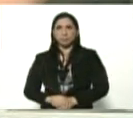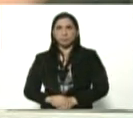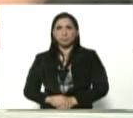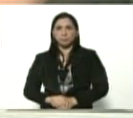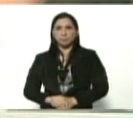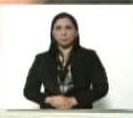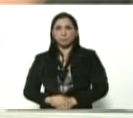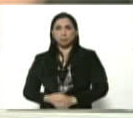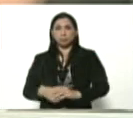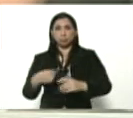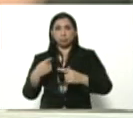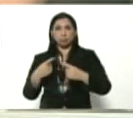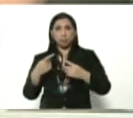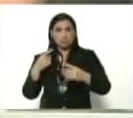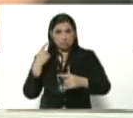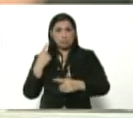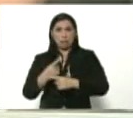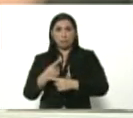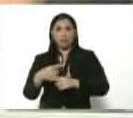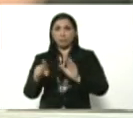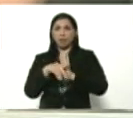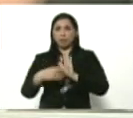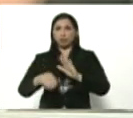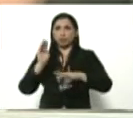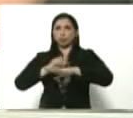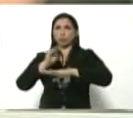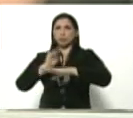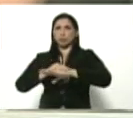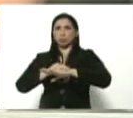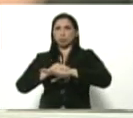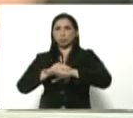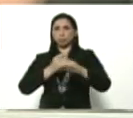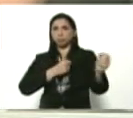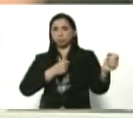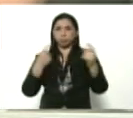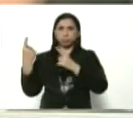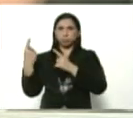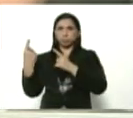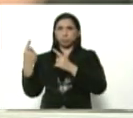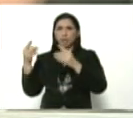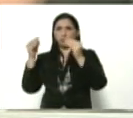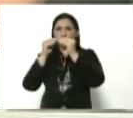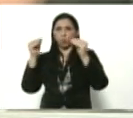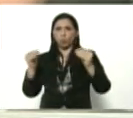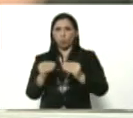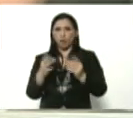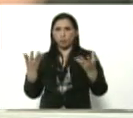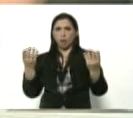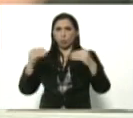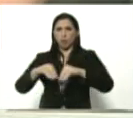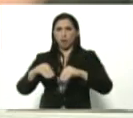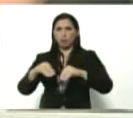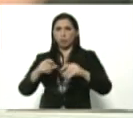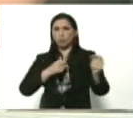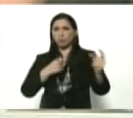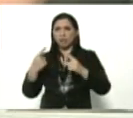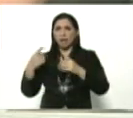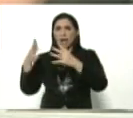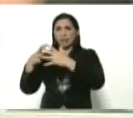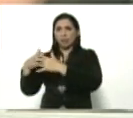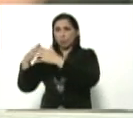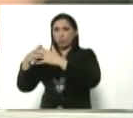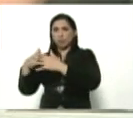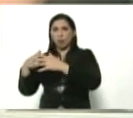derecho la solicitud de extradición, de acuerdo al acuerdo de extradición entre Estados Unidos y